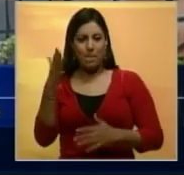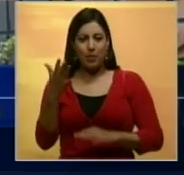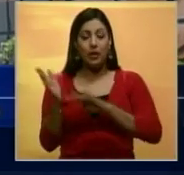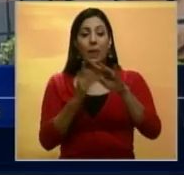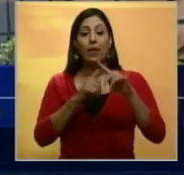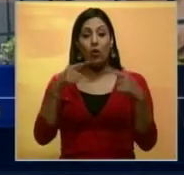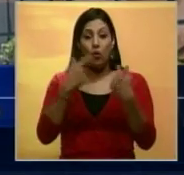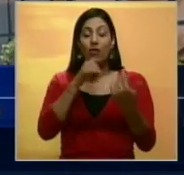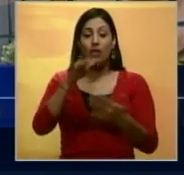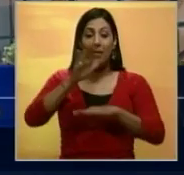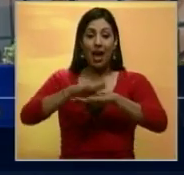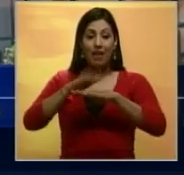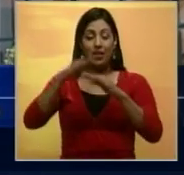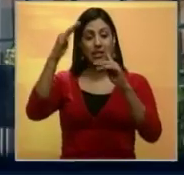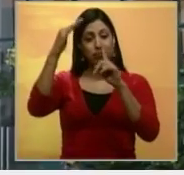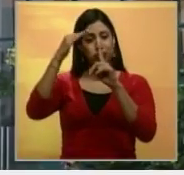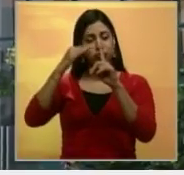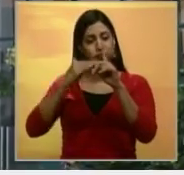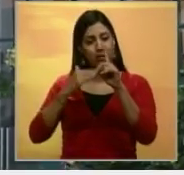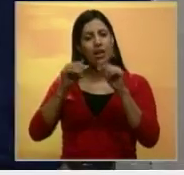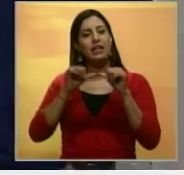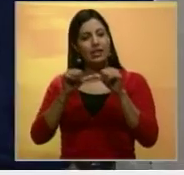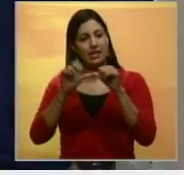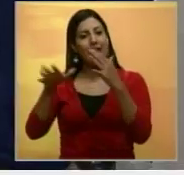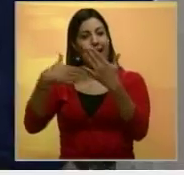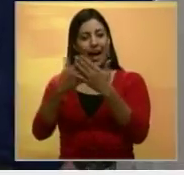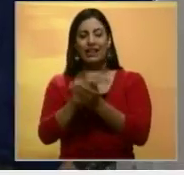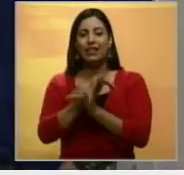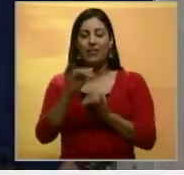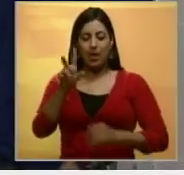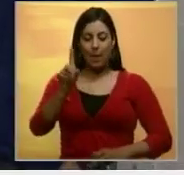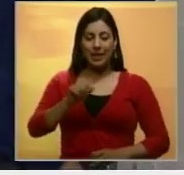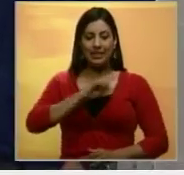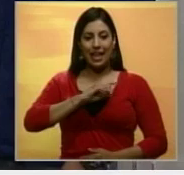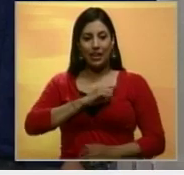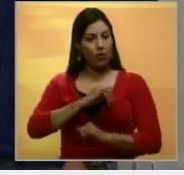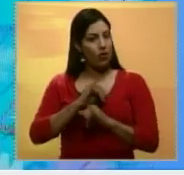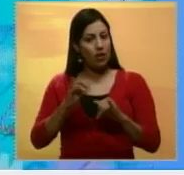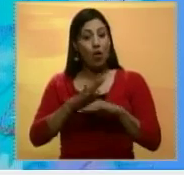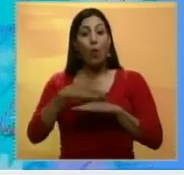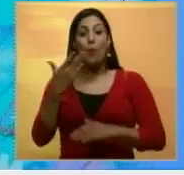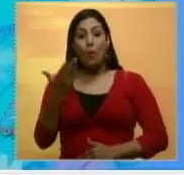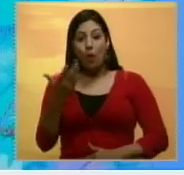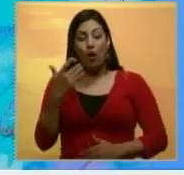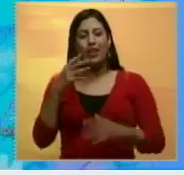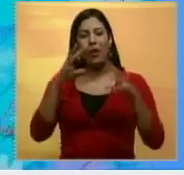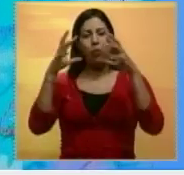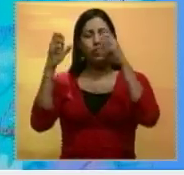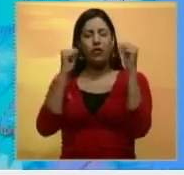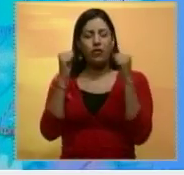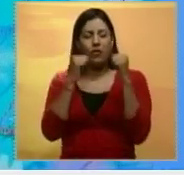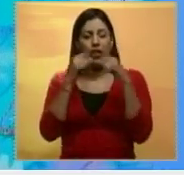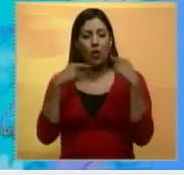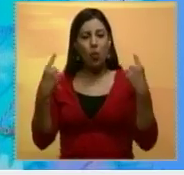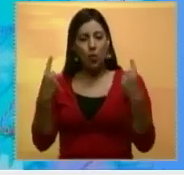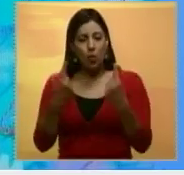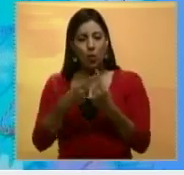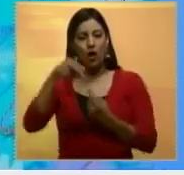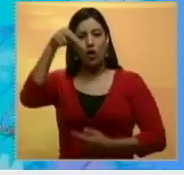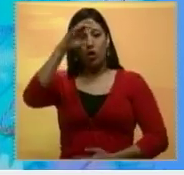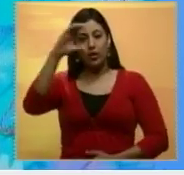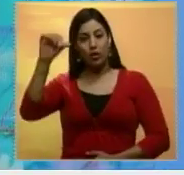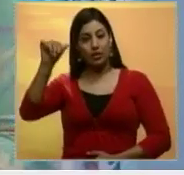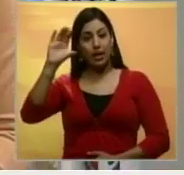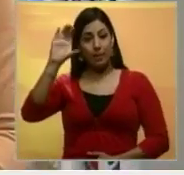el INAME anunciaron que las bajas temperaturas se mantendrán hasta finales del mes de enero debido a las masas de aire frío en la zona norte costera